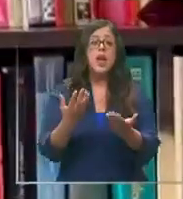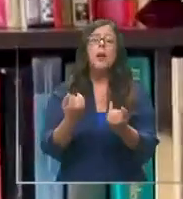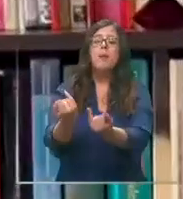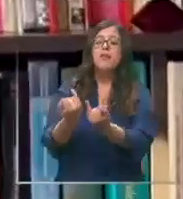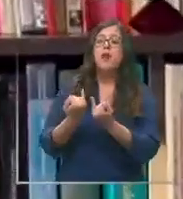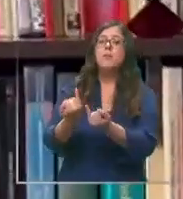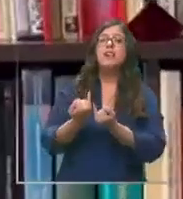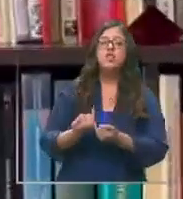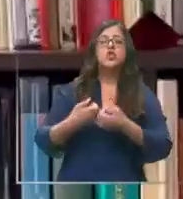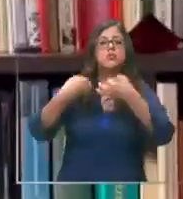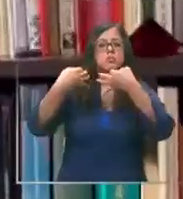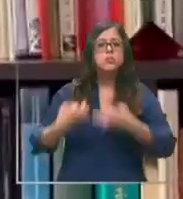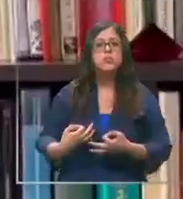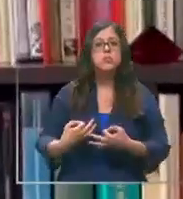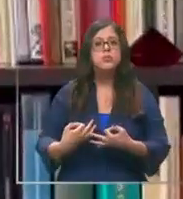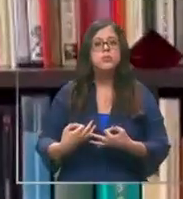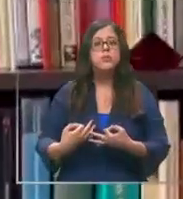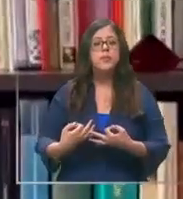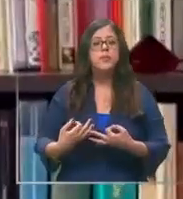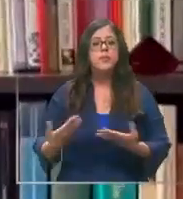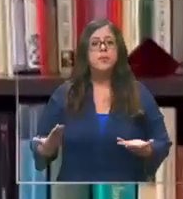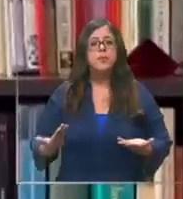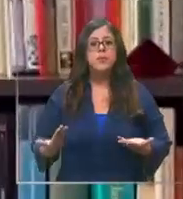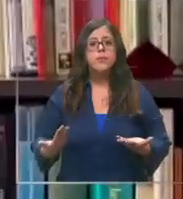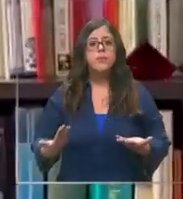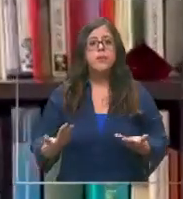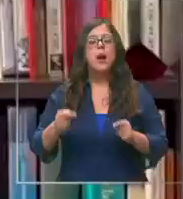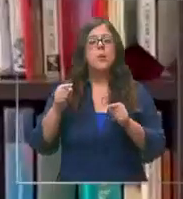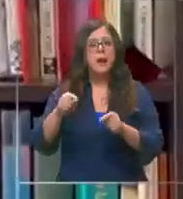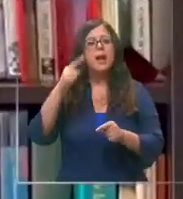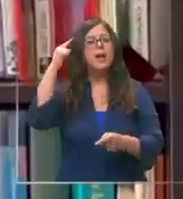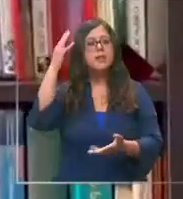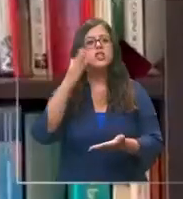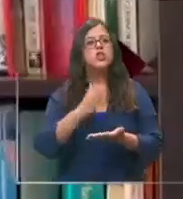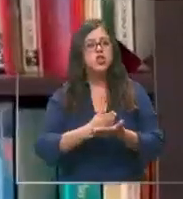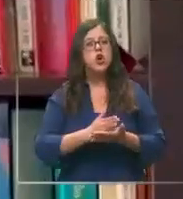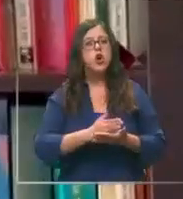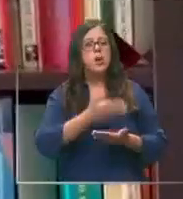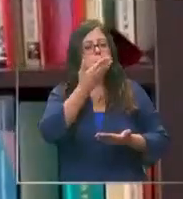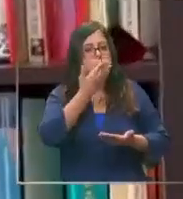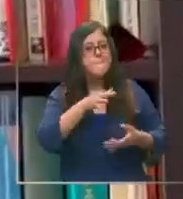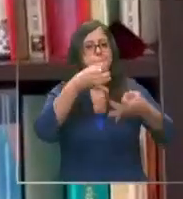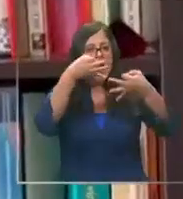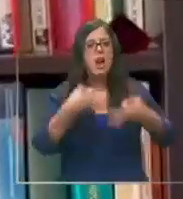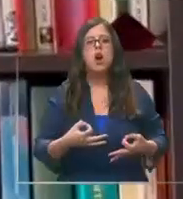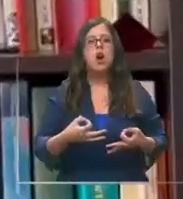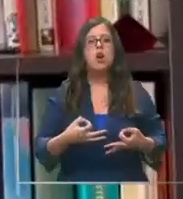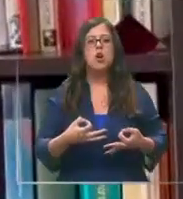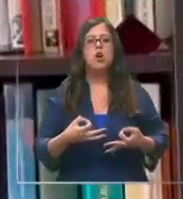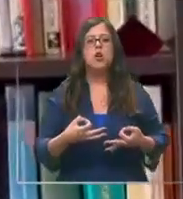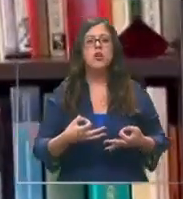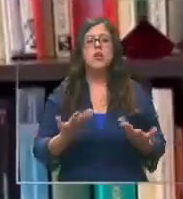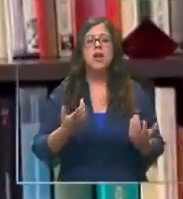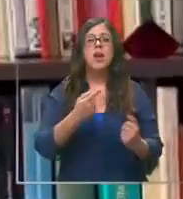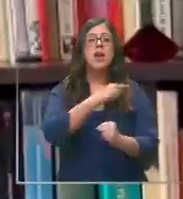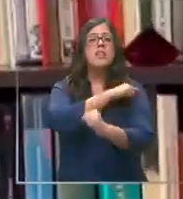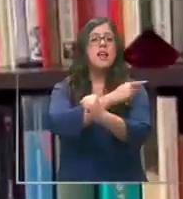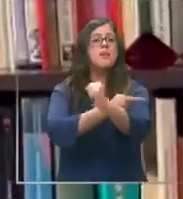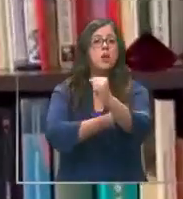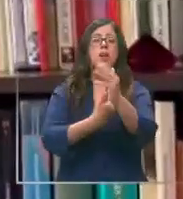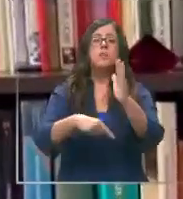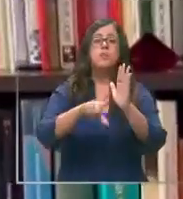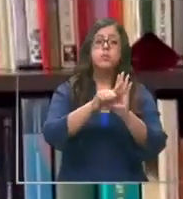información fidedigna de primera fuente para tomar las medidas correspondientes desde el poder legislativo para